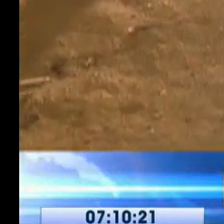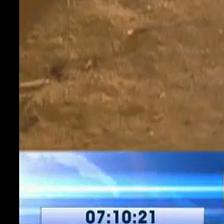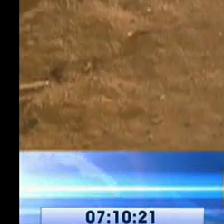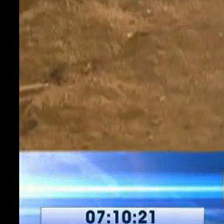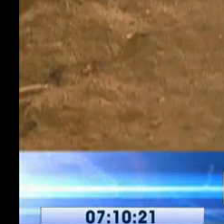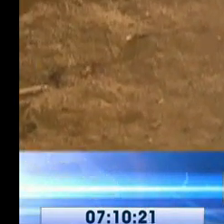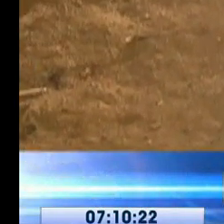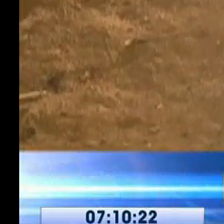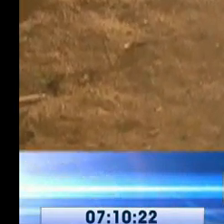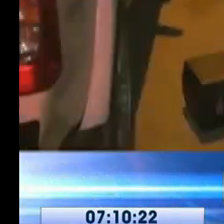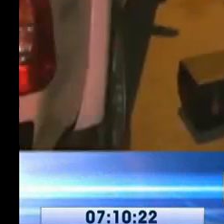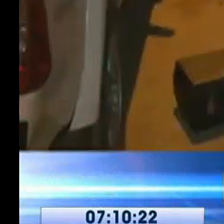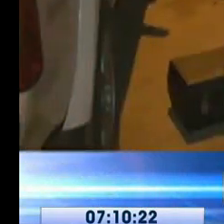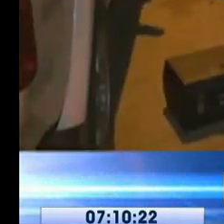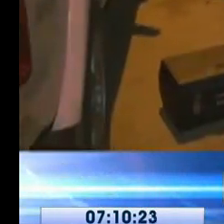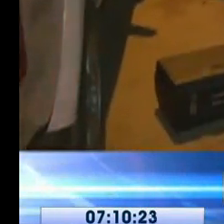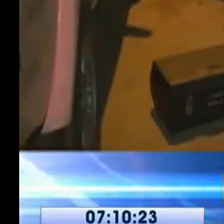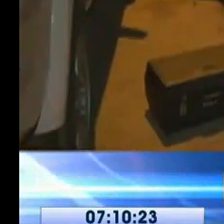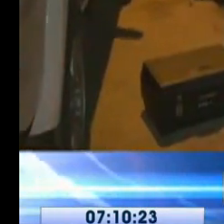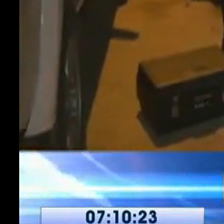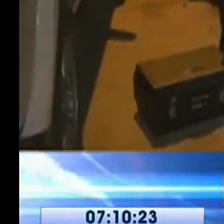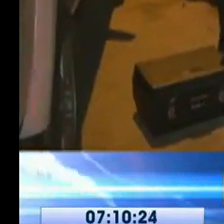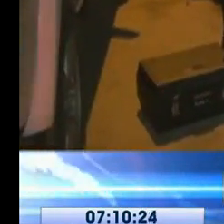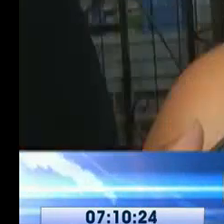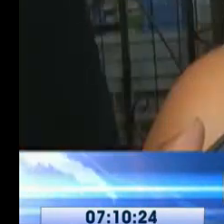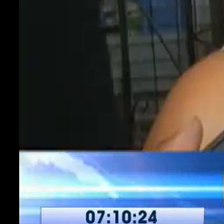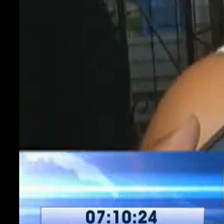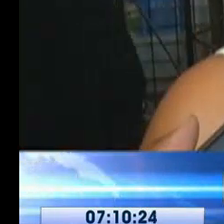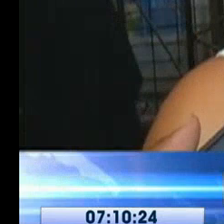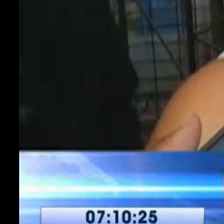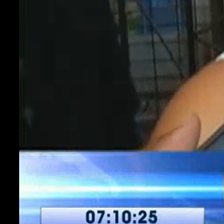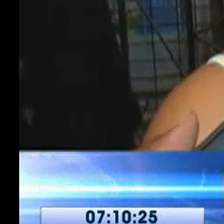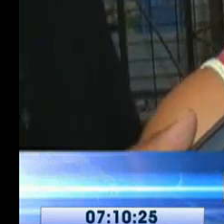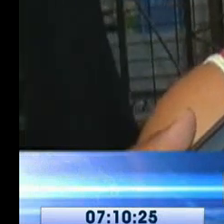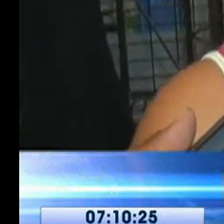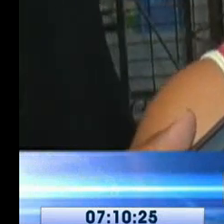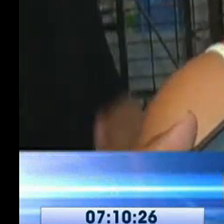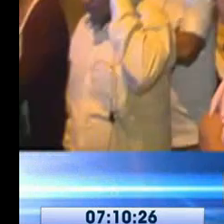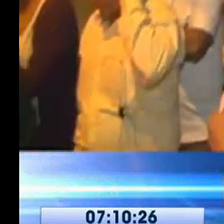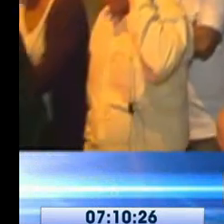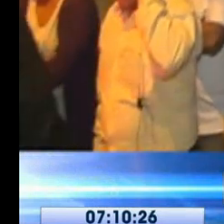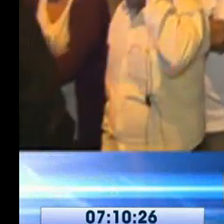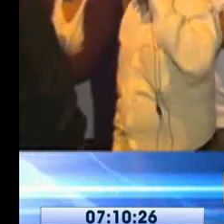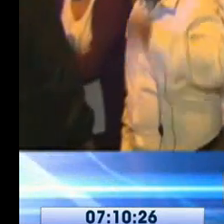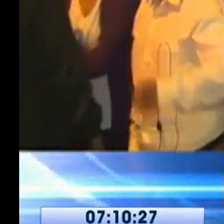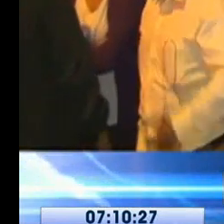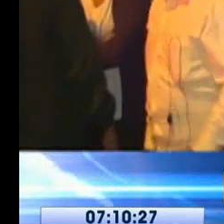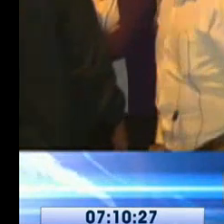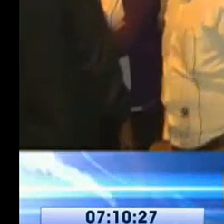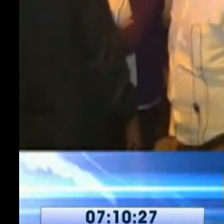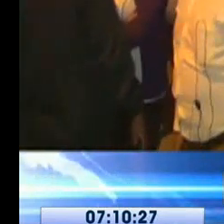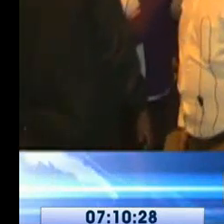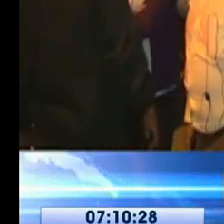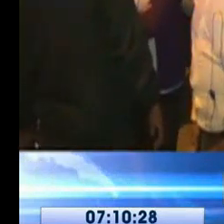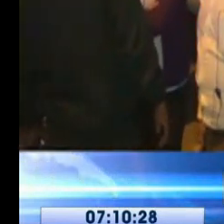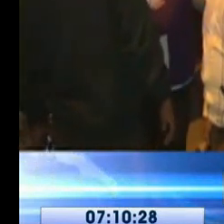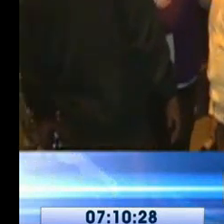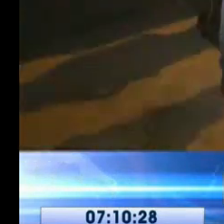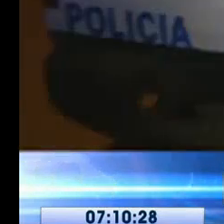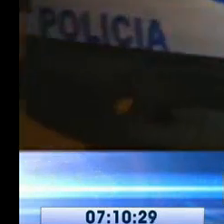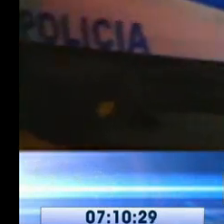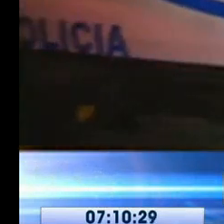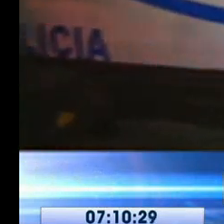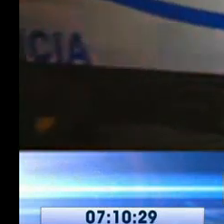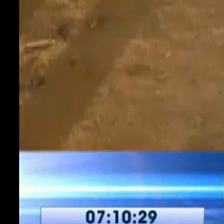Más adelante, persecución policial en La Libertad. Dos personas fueron capturadas tras aparentemente